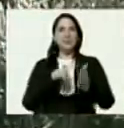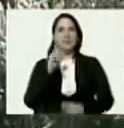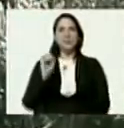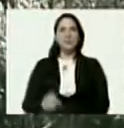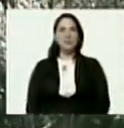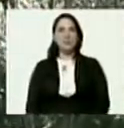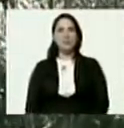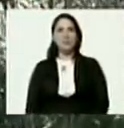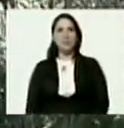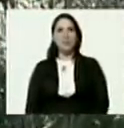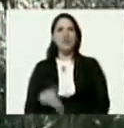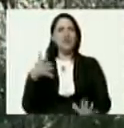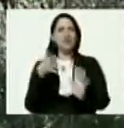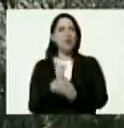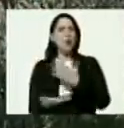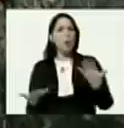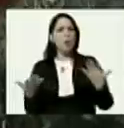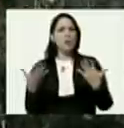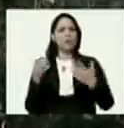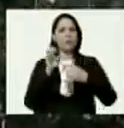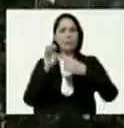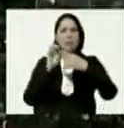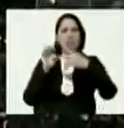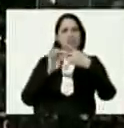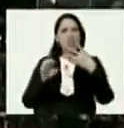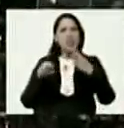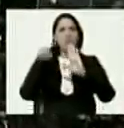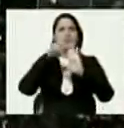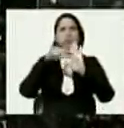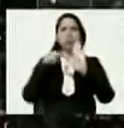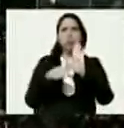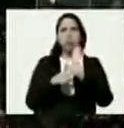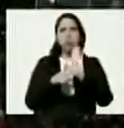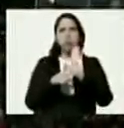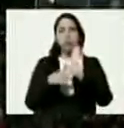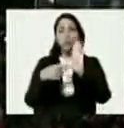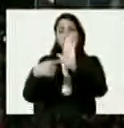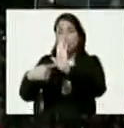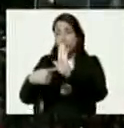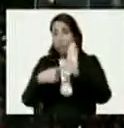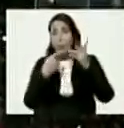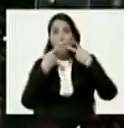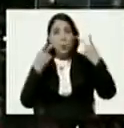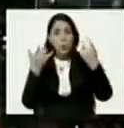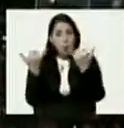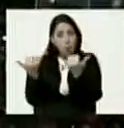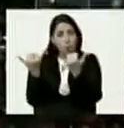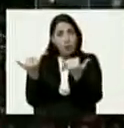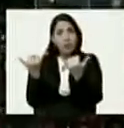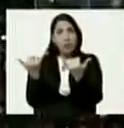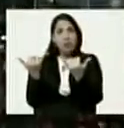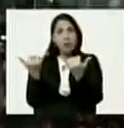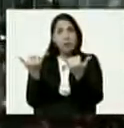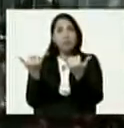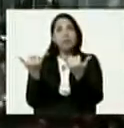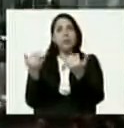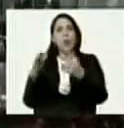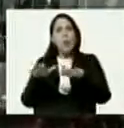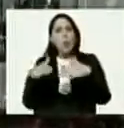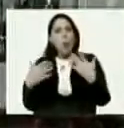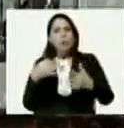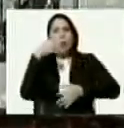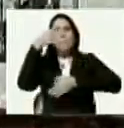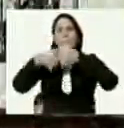en cuanto a las líneas estratégicas que dio a conocer recientemente en su memoria y cuenta ante